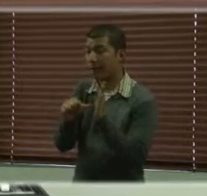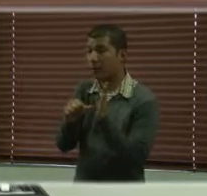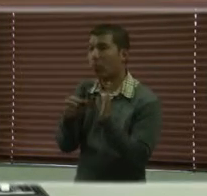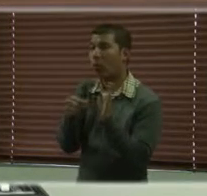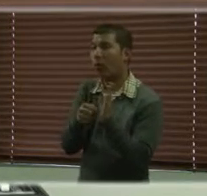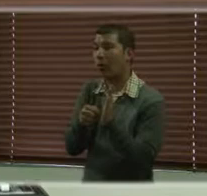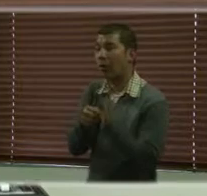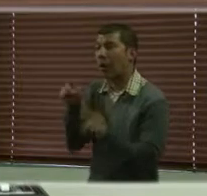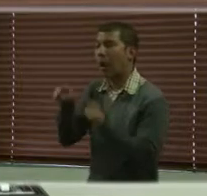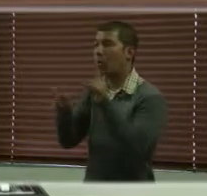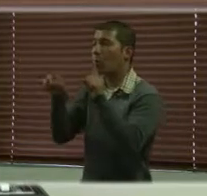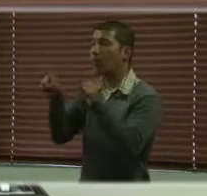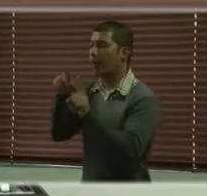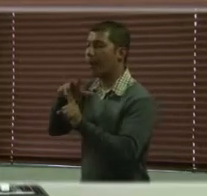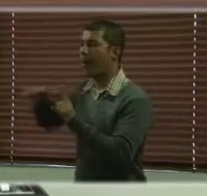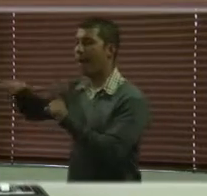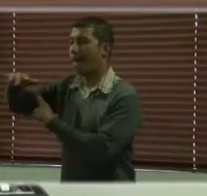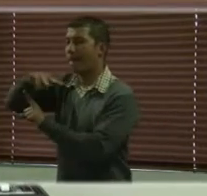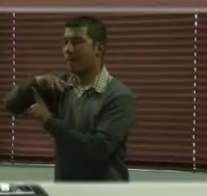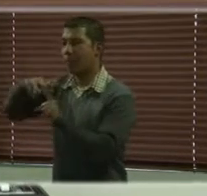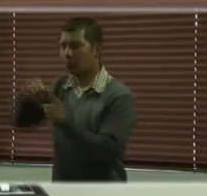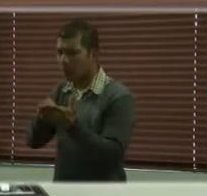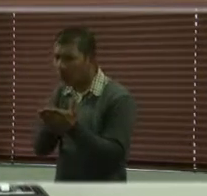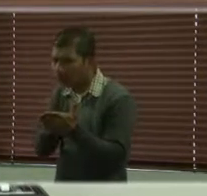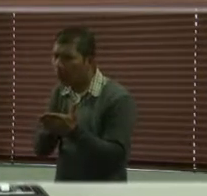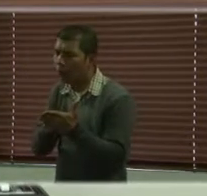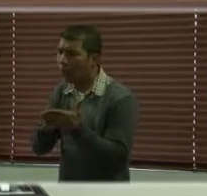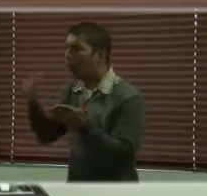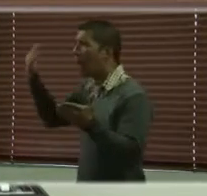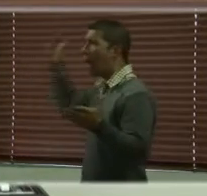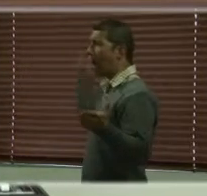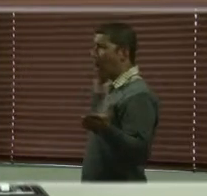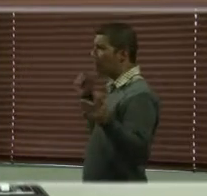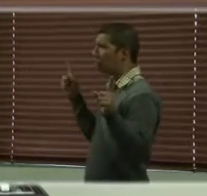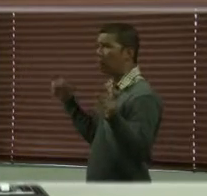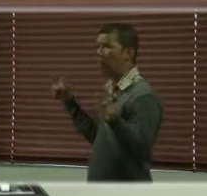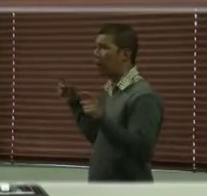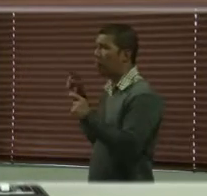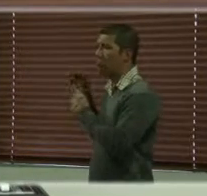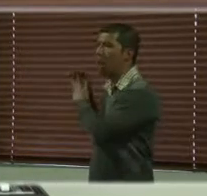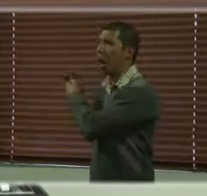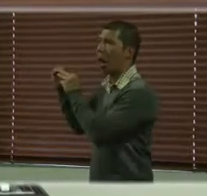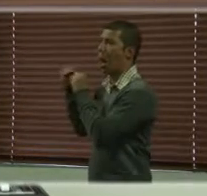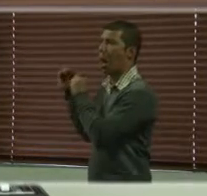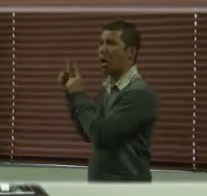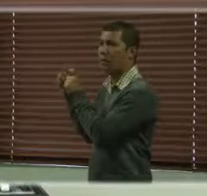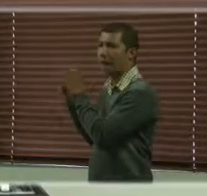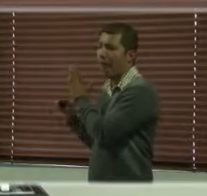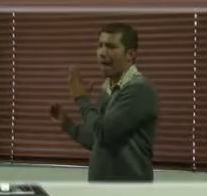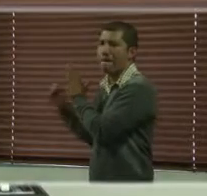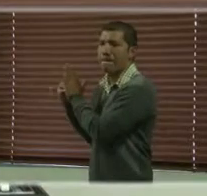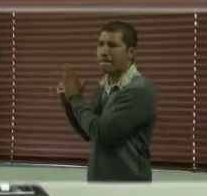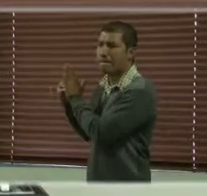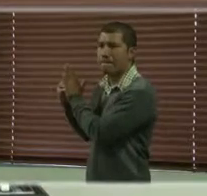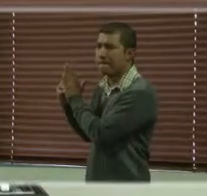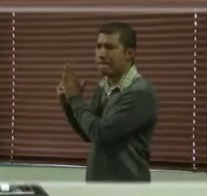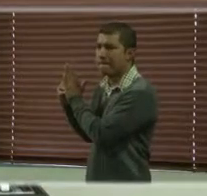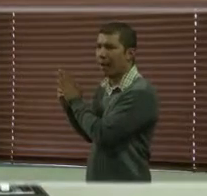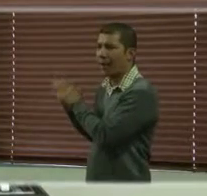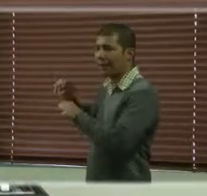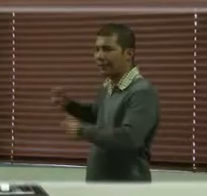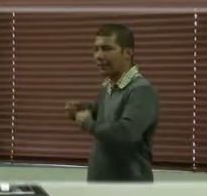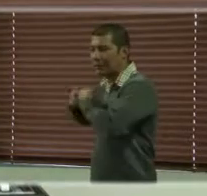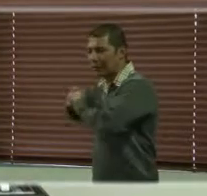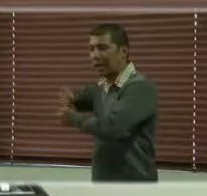ámbitos que no habían sido considerados antes verdad por ejemplo al lugares de largo internamiento de